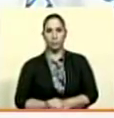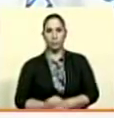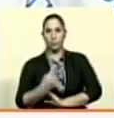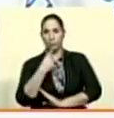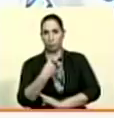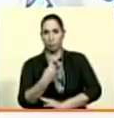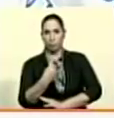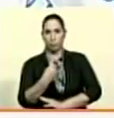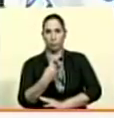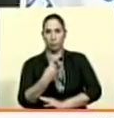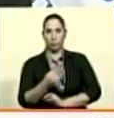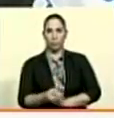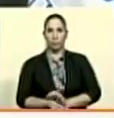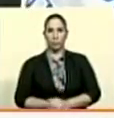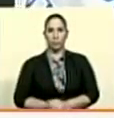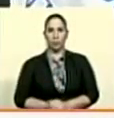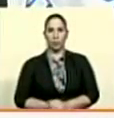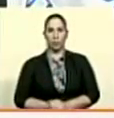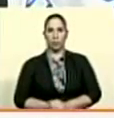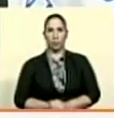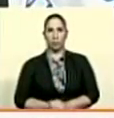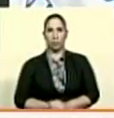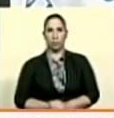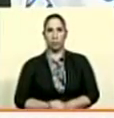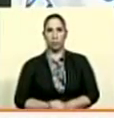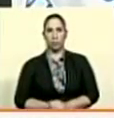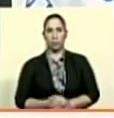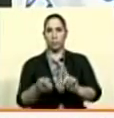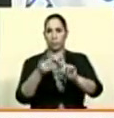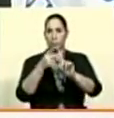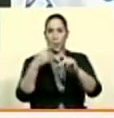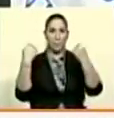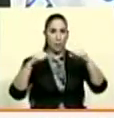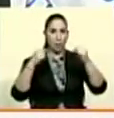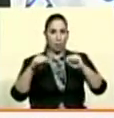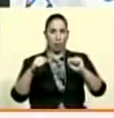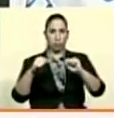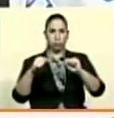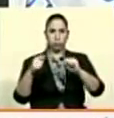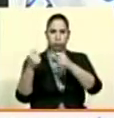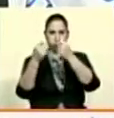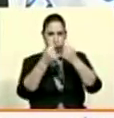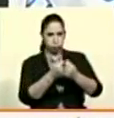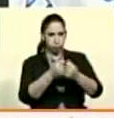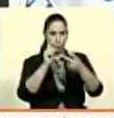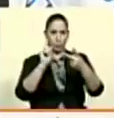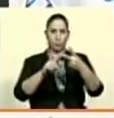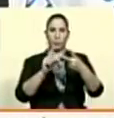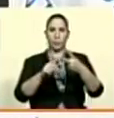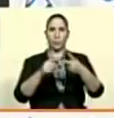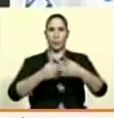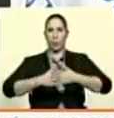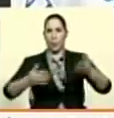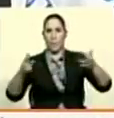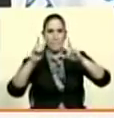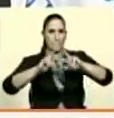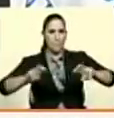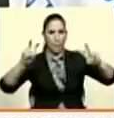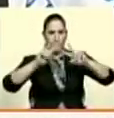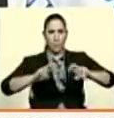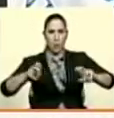destacan las siguientes: practicar fiscalizaciones, disponer el inicio de investigaciones